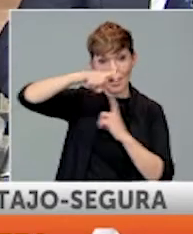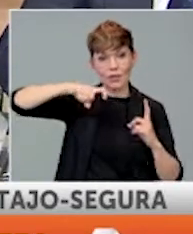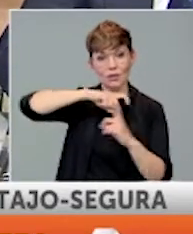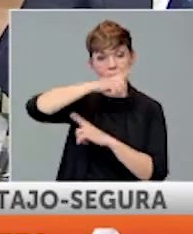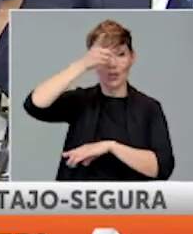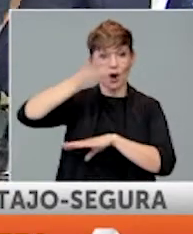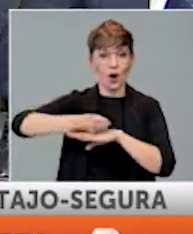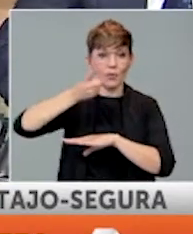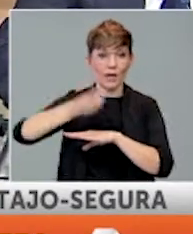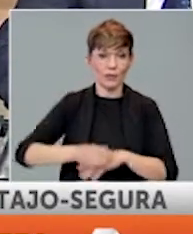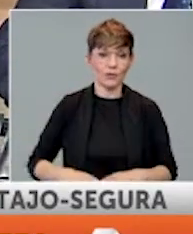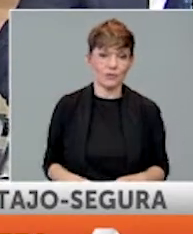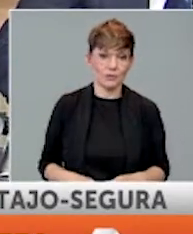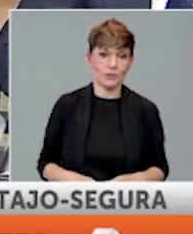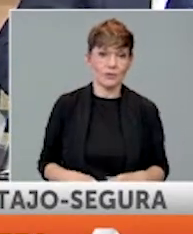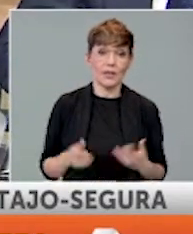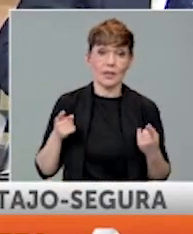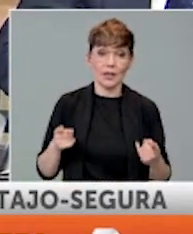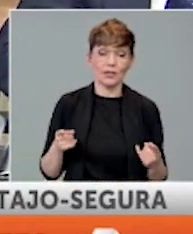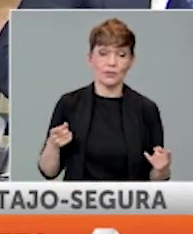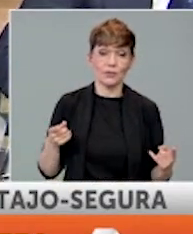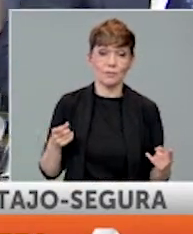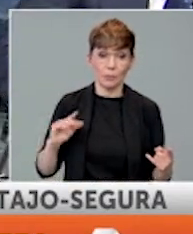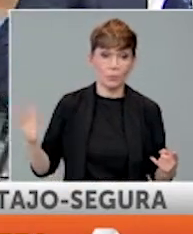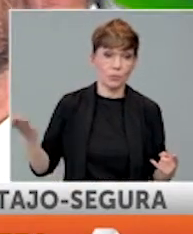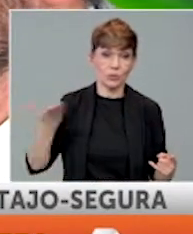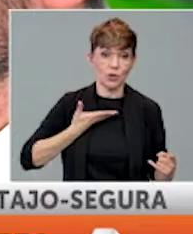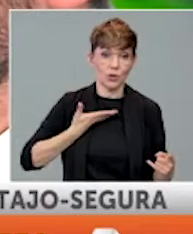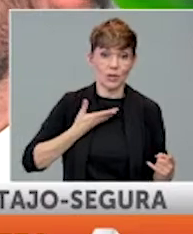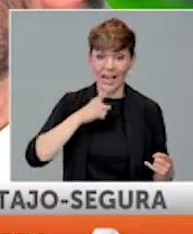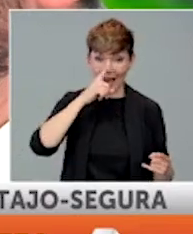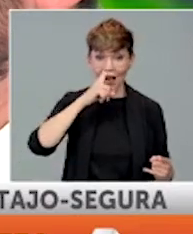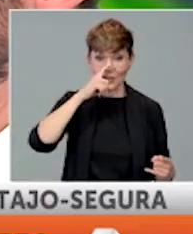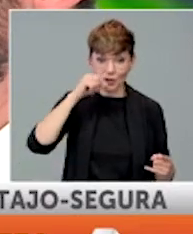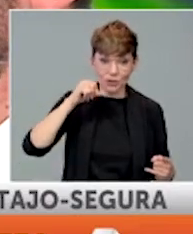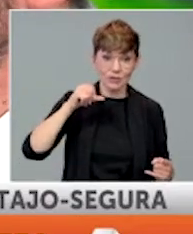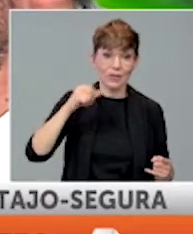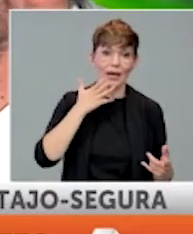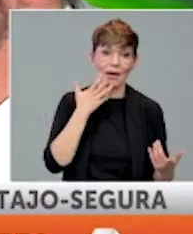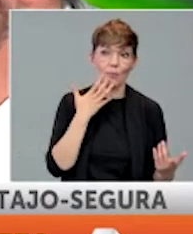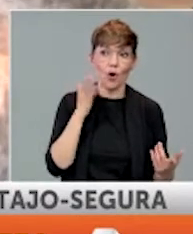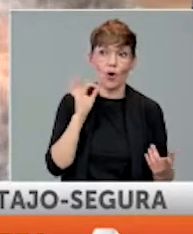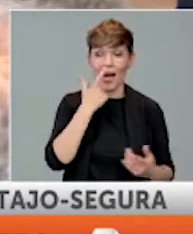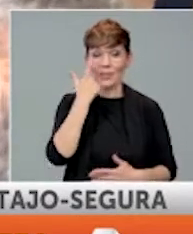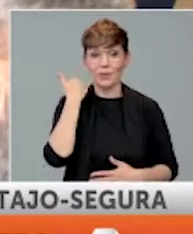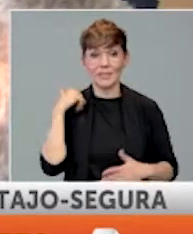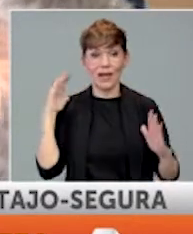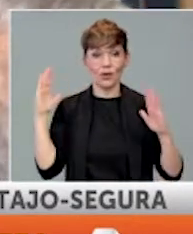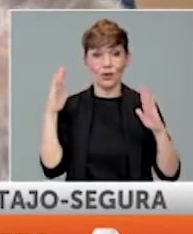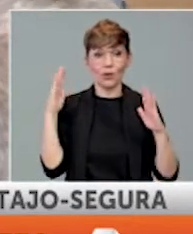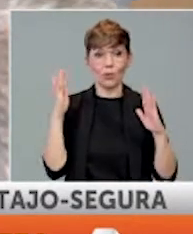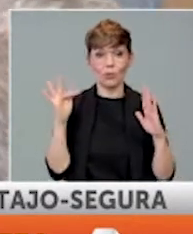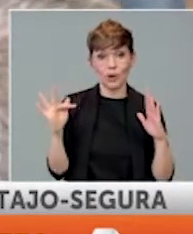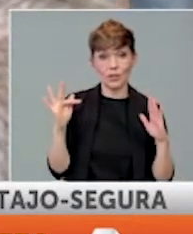¿no? Ese sí que va a ser un jaque importante y en años buenos, como fue el año pasado, significará